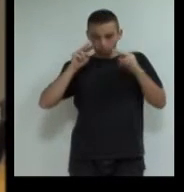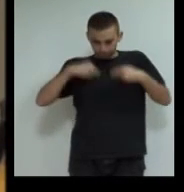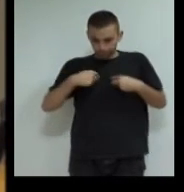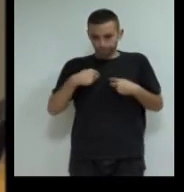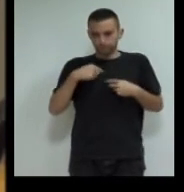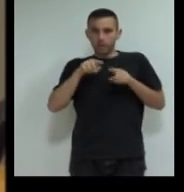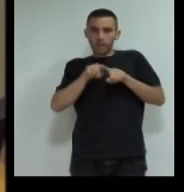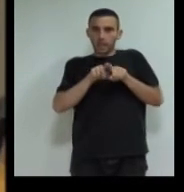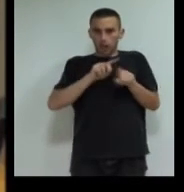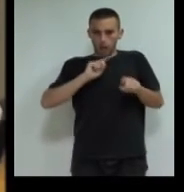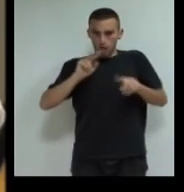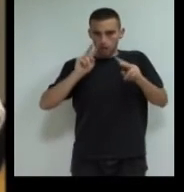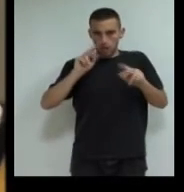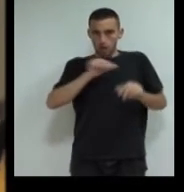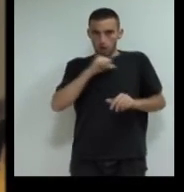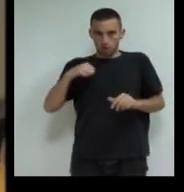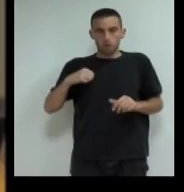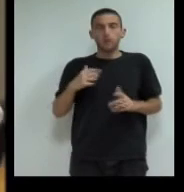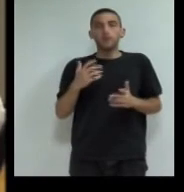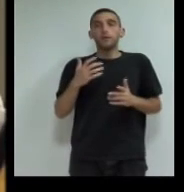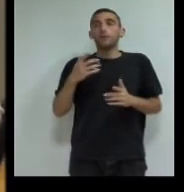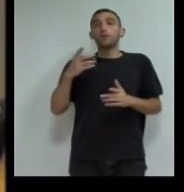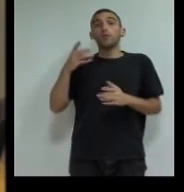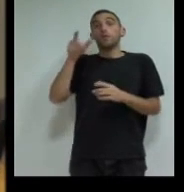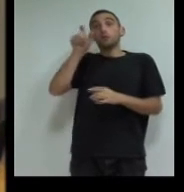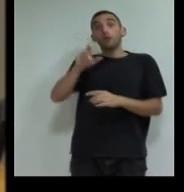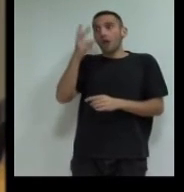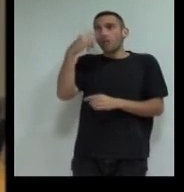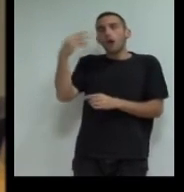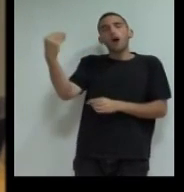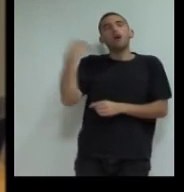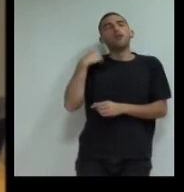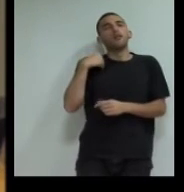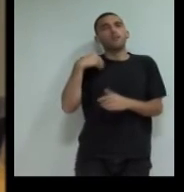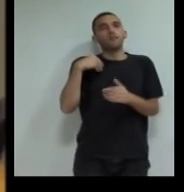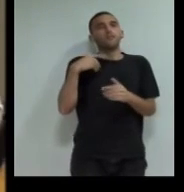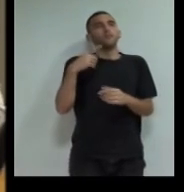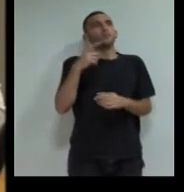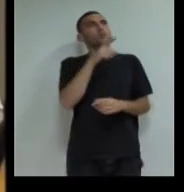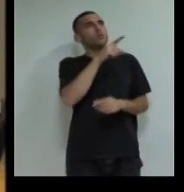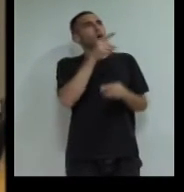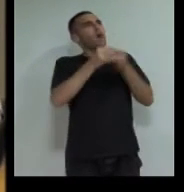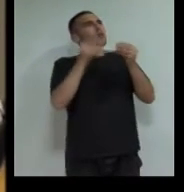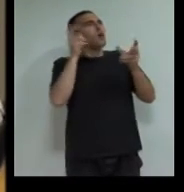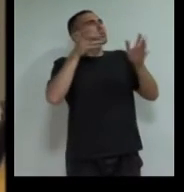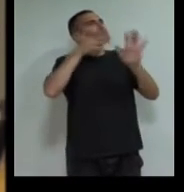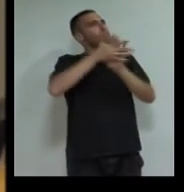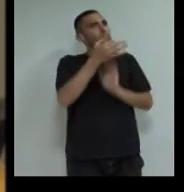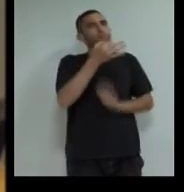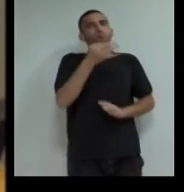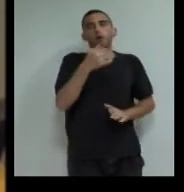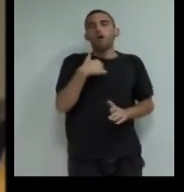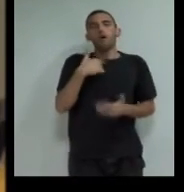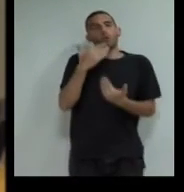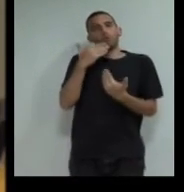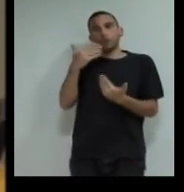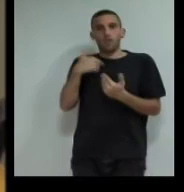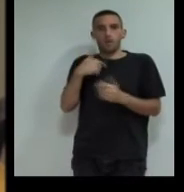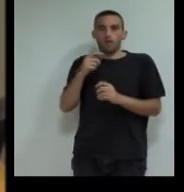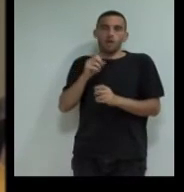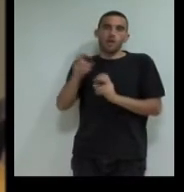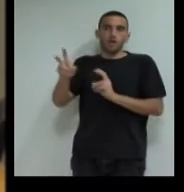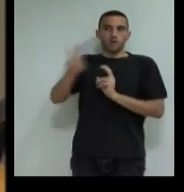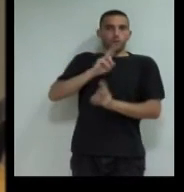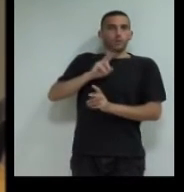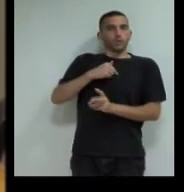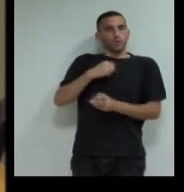pues la audiodescripción ha estado genial. O muchas gracias simplemente porque he podido venir al teatro. O sea, eso, la verdad que reconforta. Pero luego,